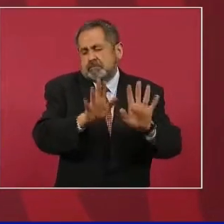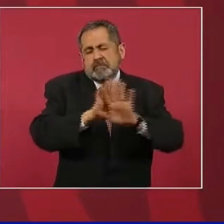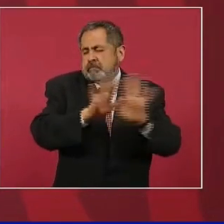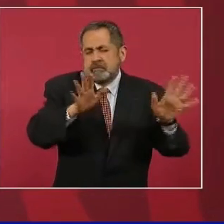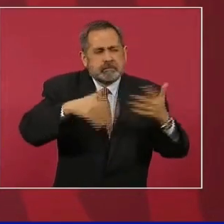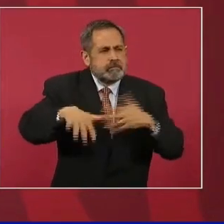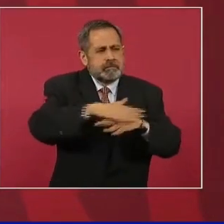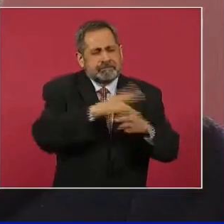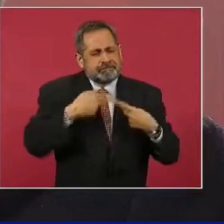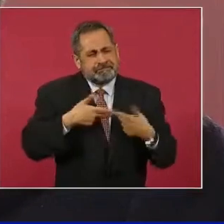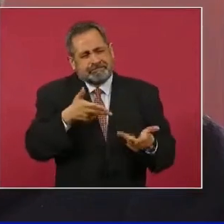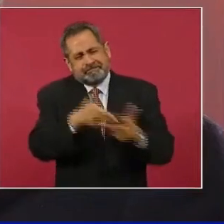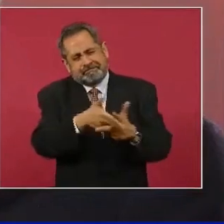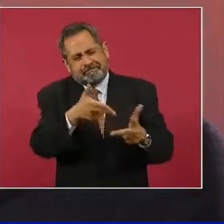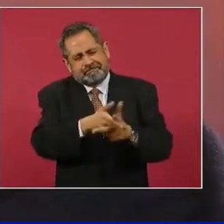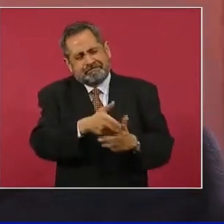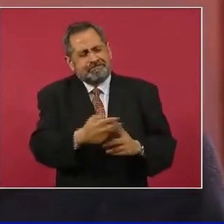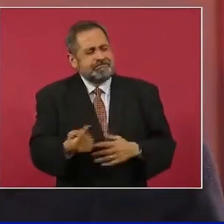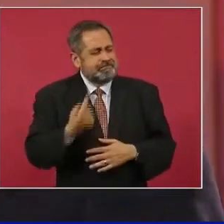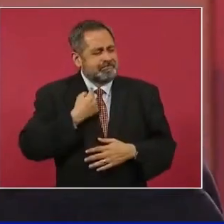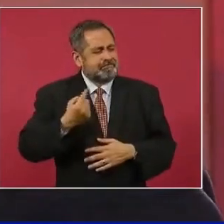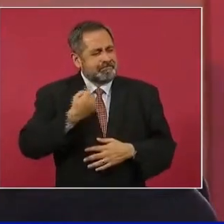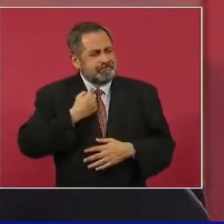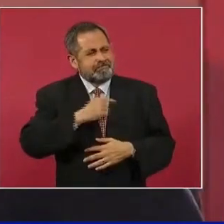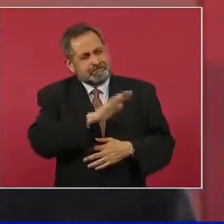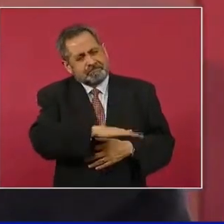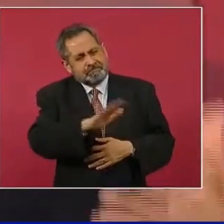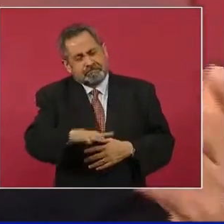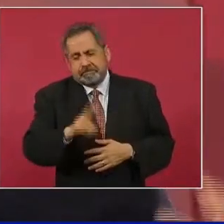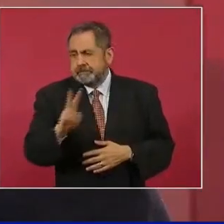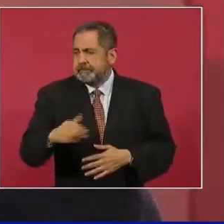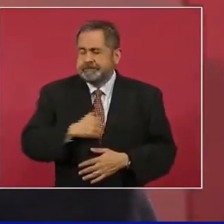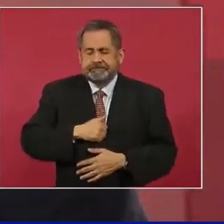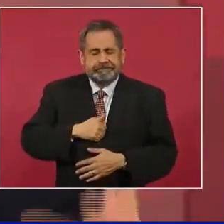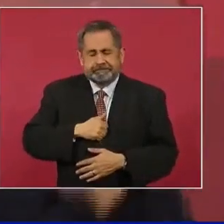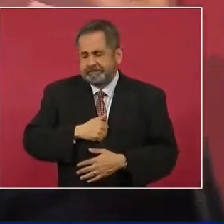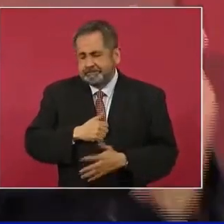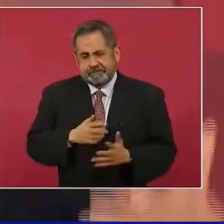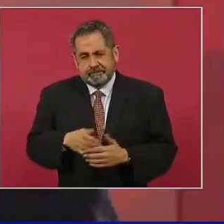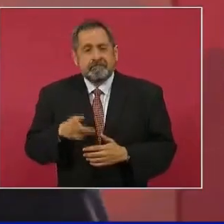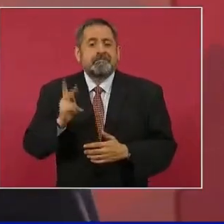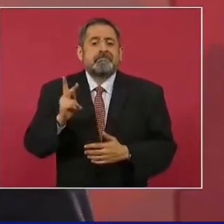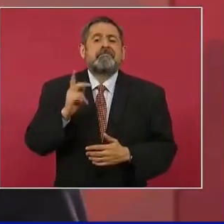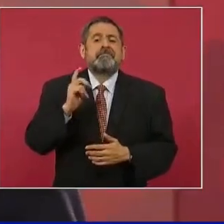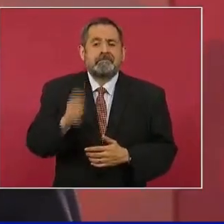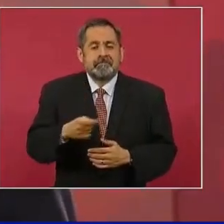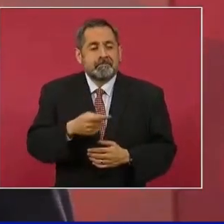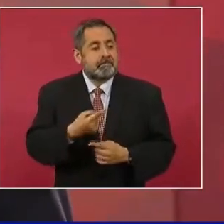los ciudadanos, pues tiene que ver con